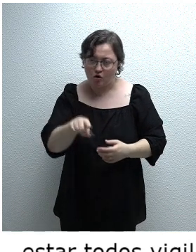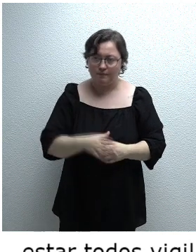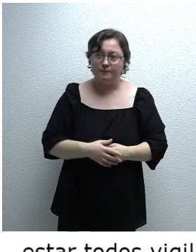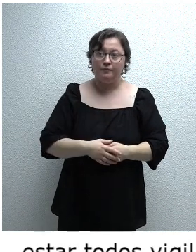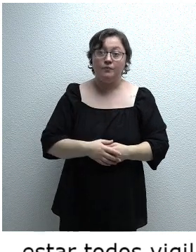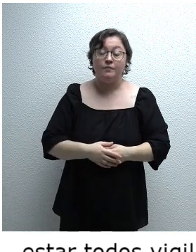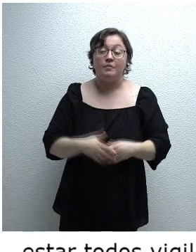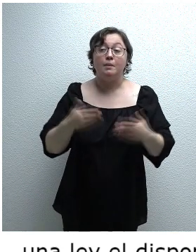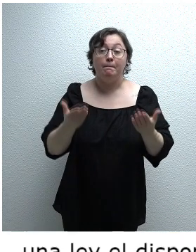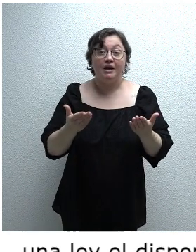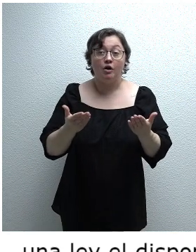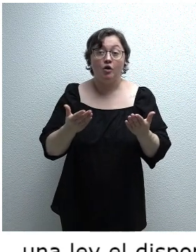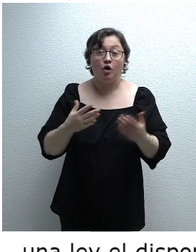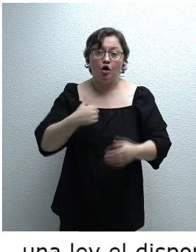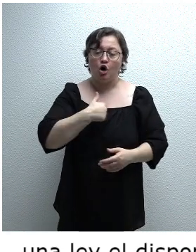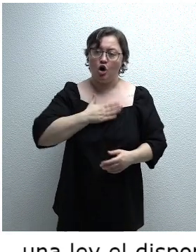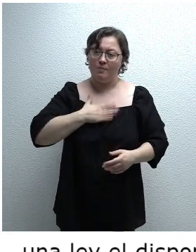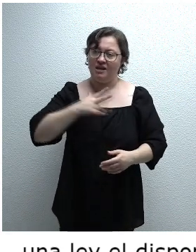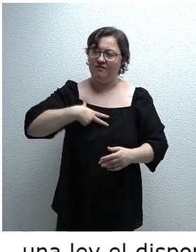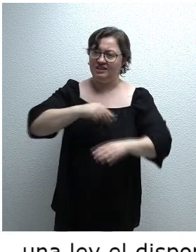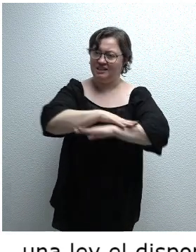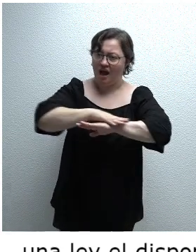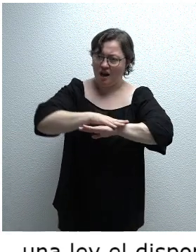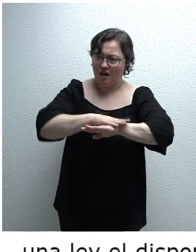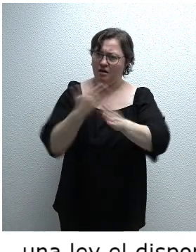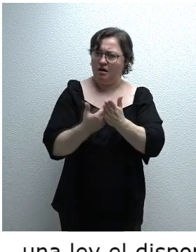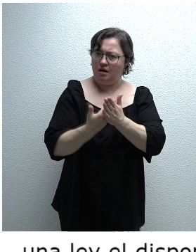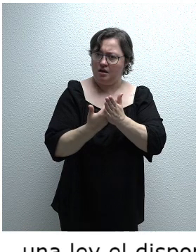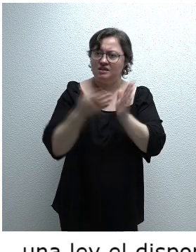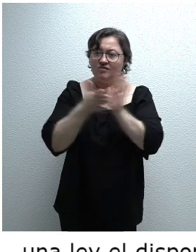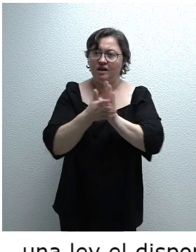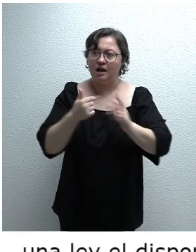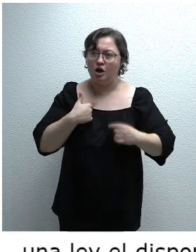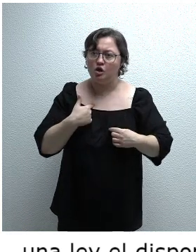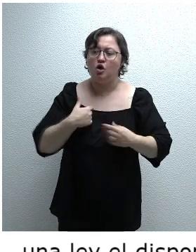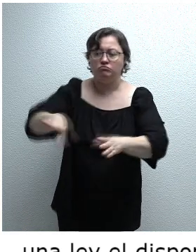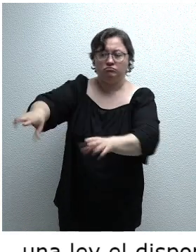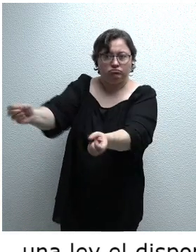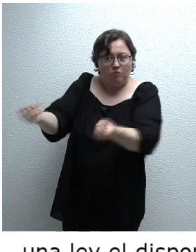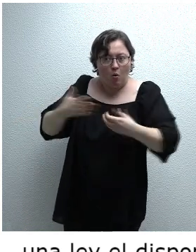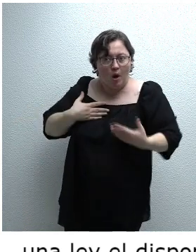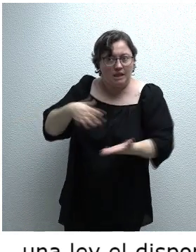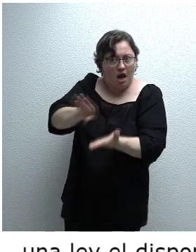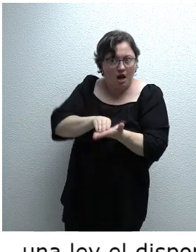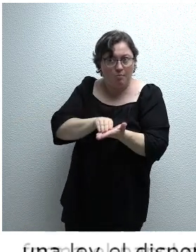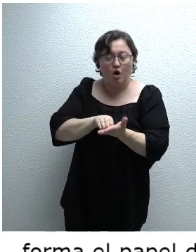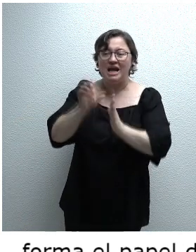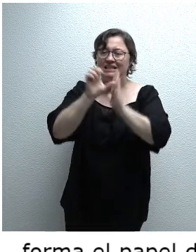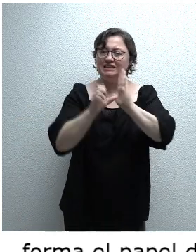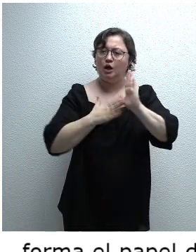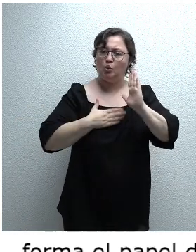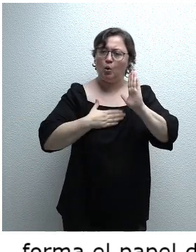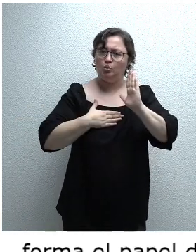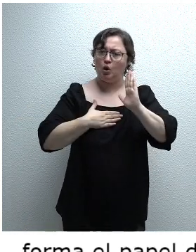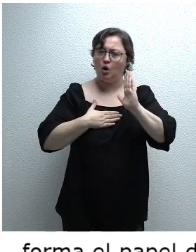forma, el papel de la Fiscalía está ahí en la medida en que nosotros somos recipiendarios, por nuestro propio estatuto,